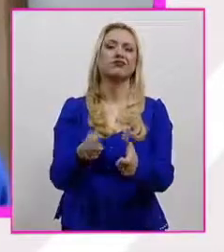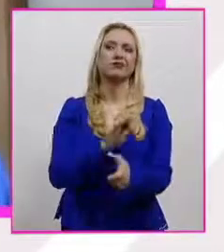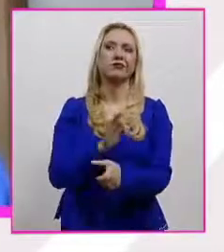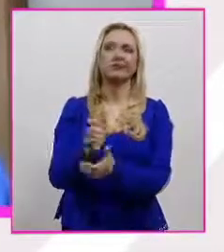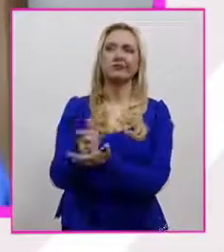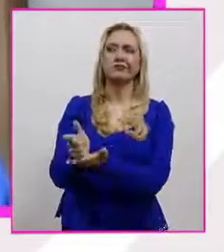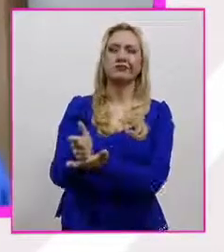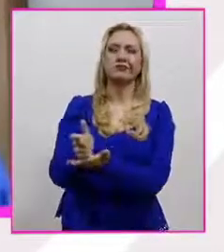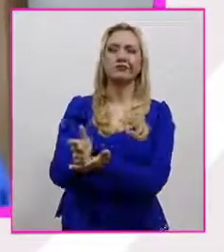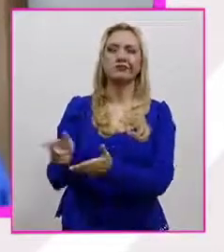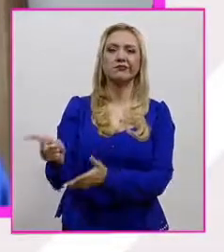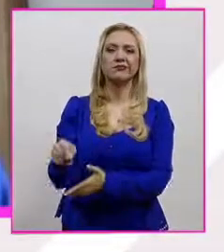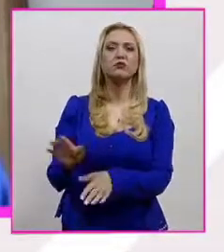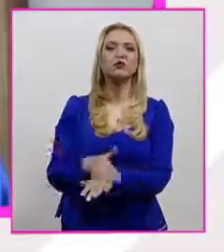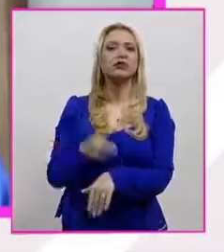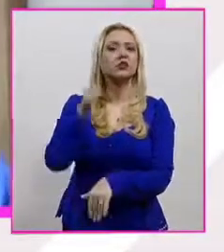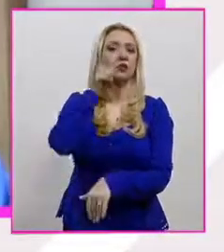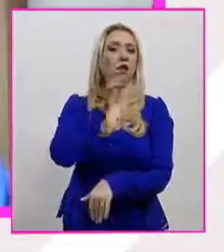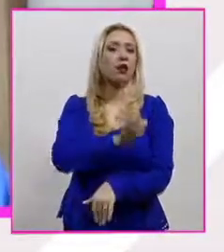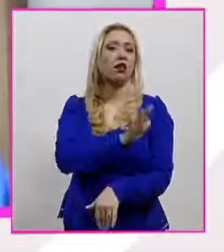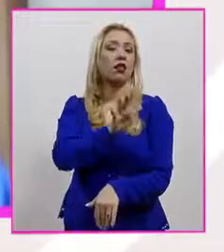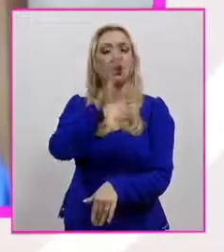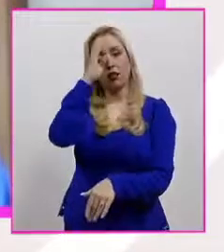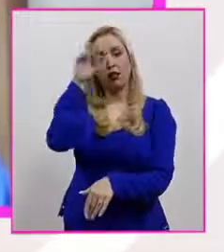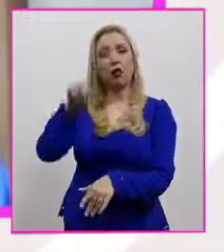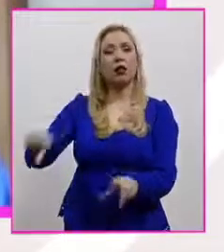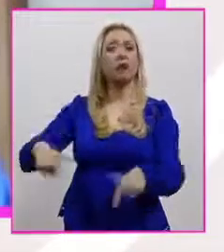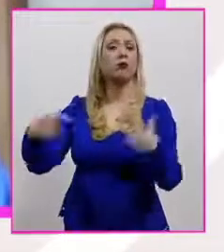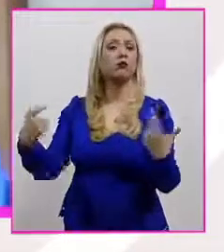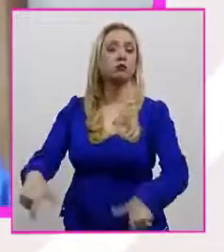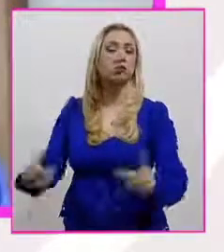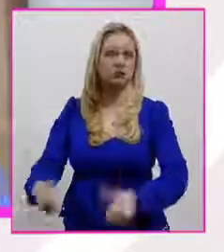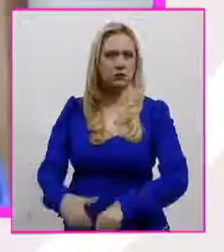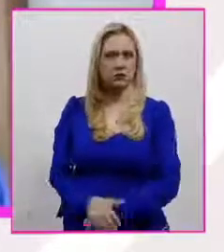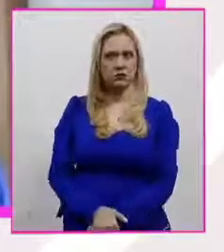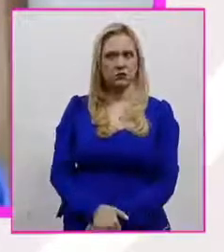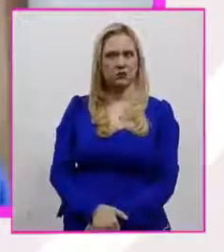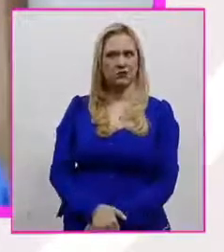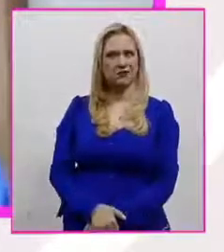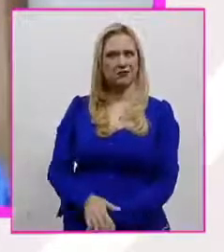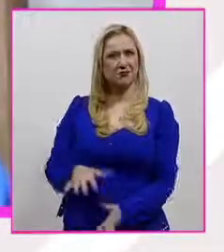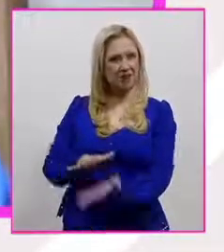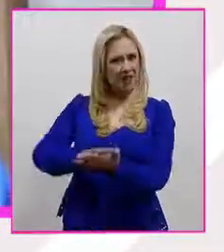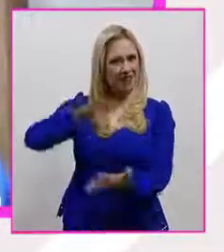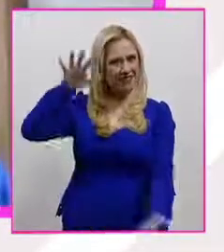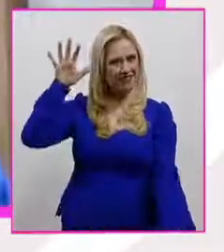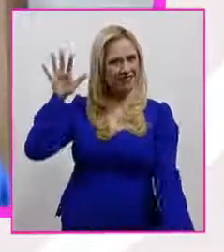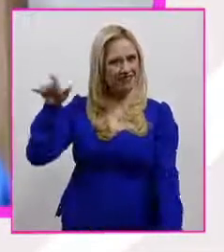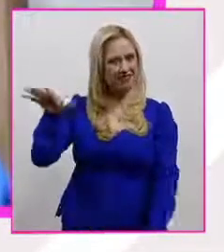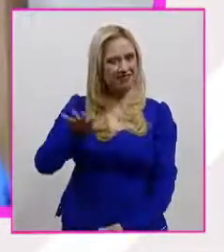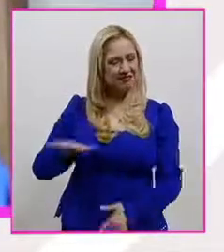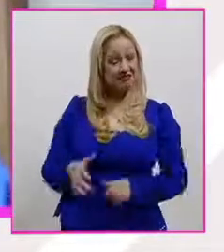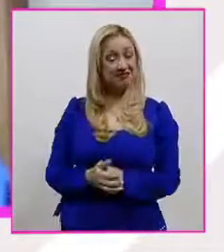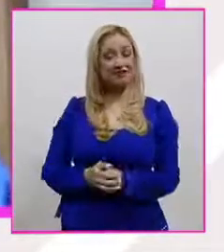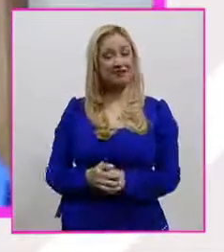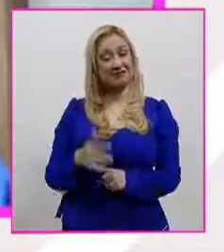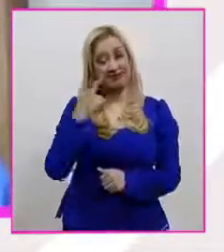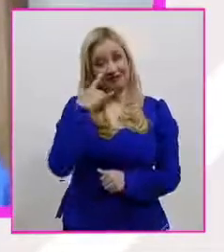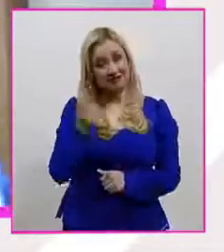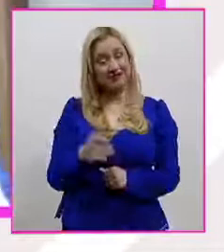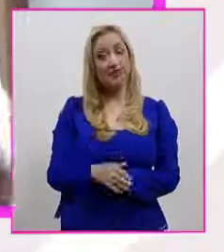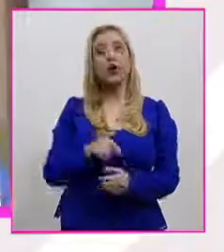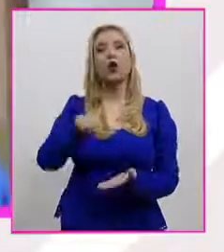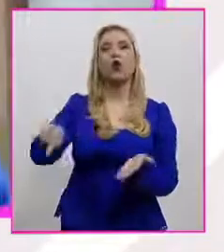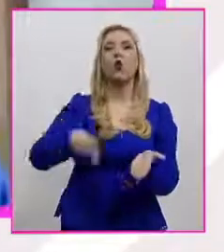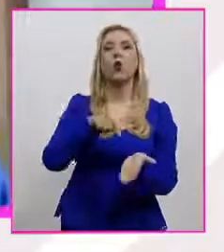que juega específicamente el tono de piel, una vez que consideramos otras variables como es la región donde vive la